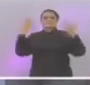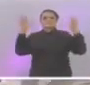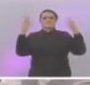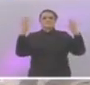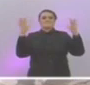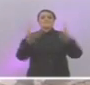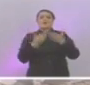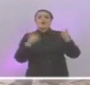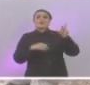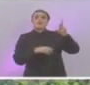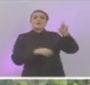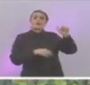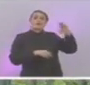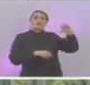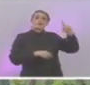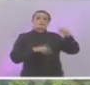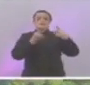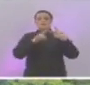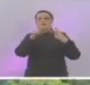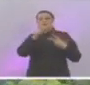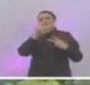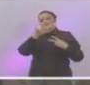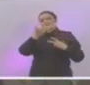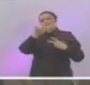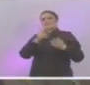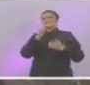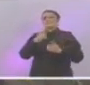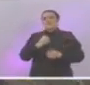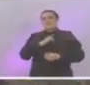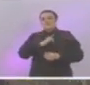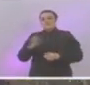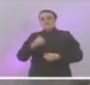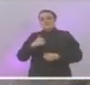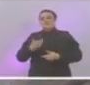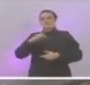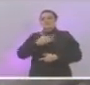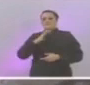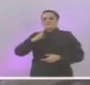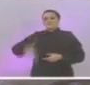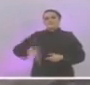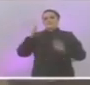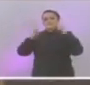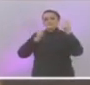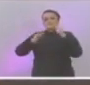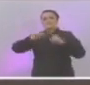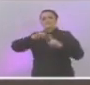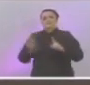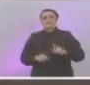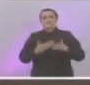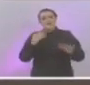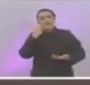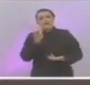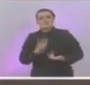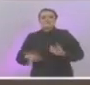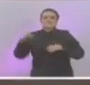a Real de 14 y a Gilitla como símbolos de identidad y orgullo turístico nacional.